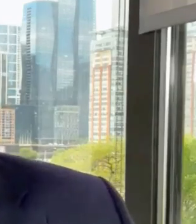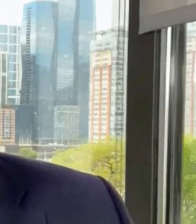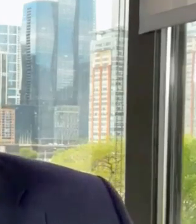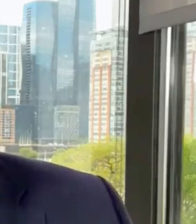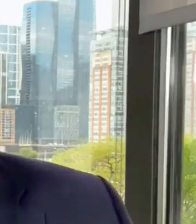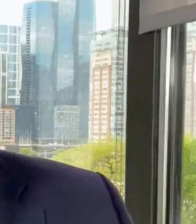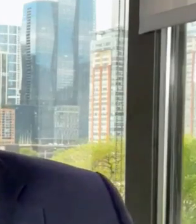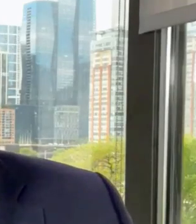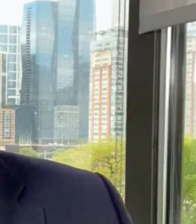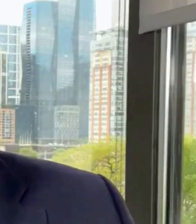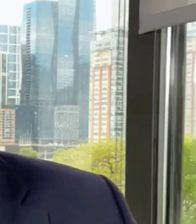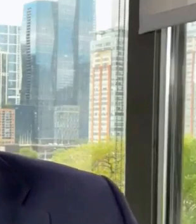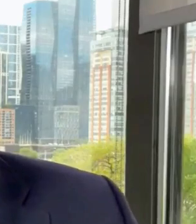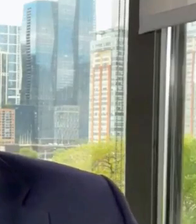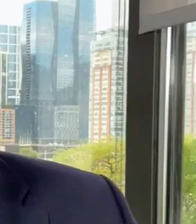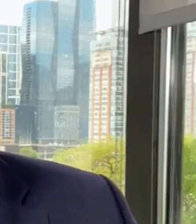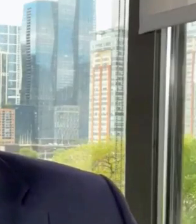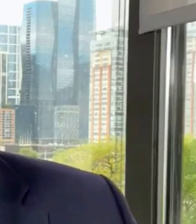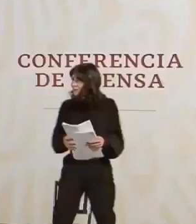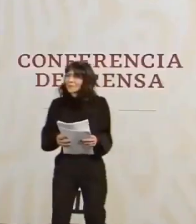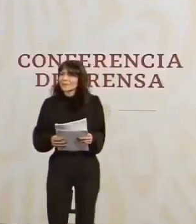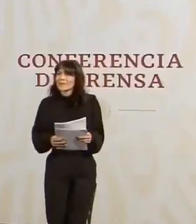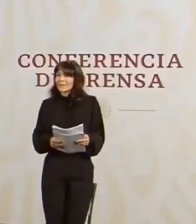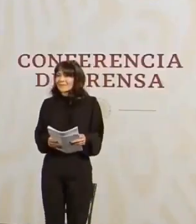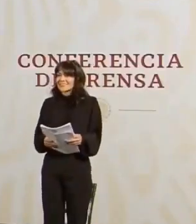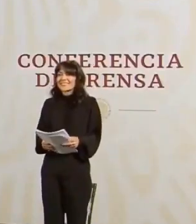dijo el presidente hace rato en la mañanera.